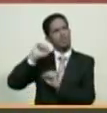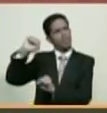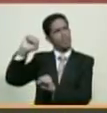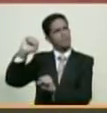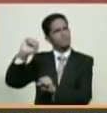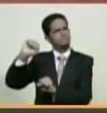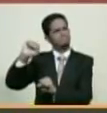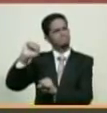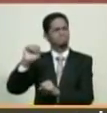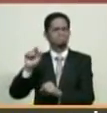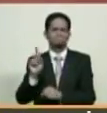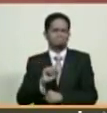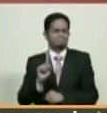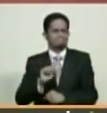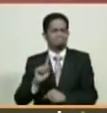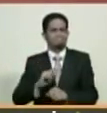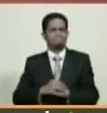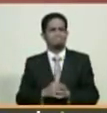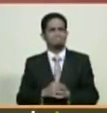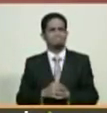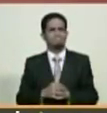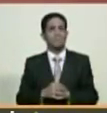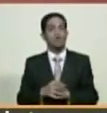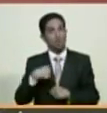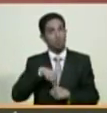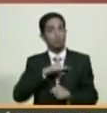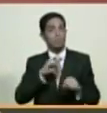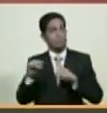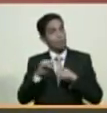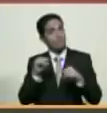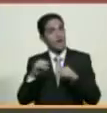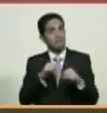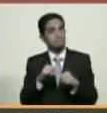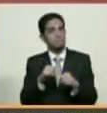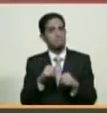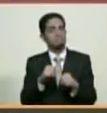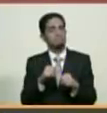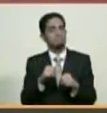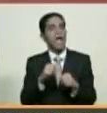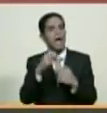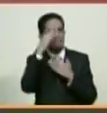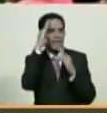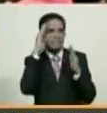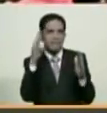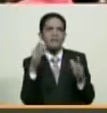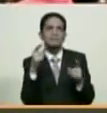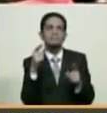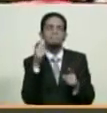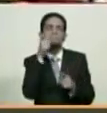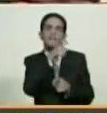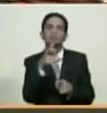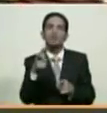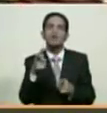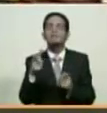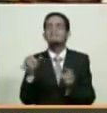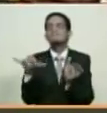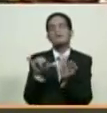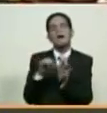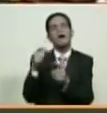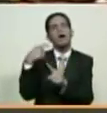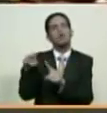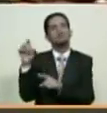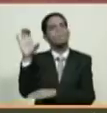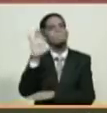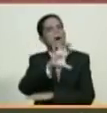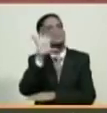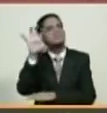de eso? Lo que hemos movilizado sí es miles de médicos en la frontera para que los atiendan. Miles.